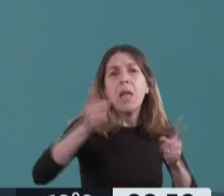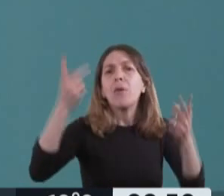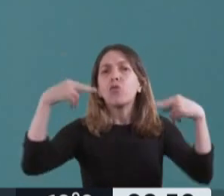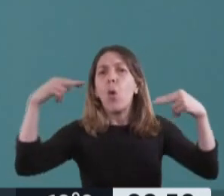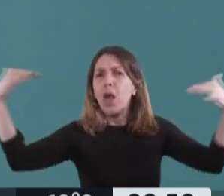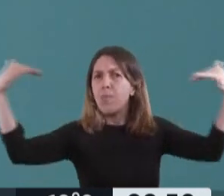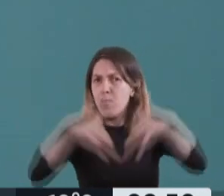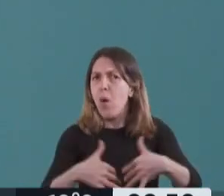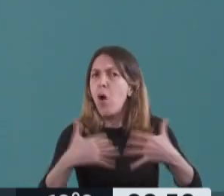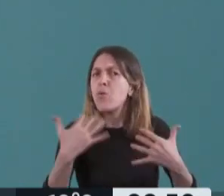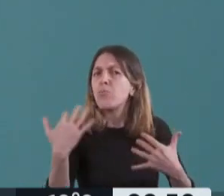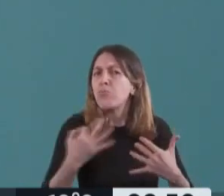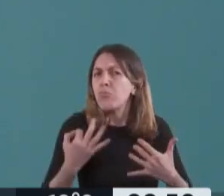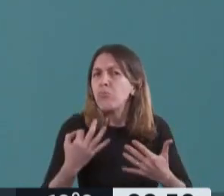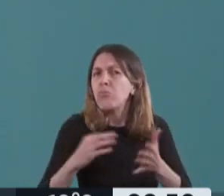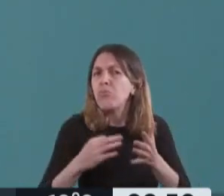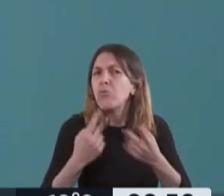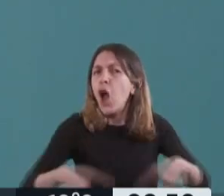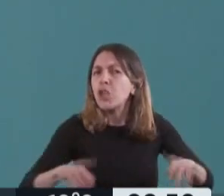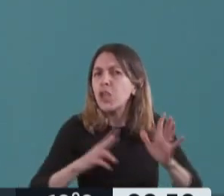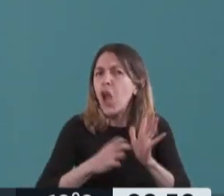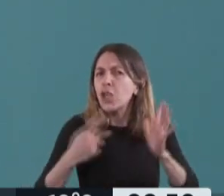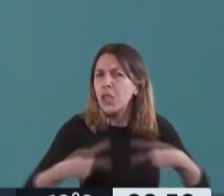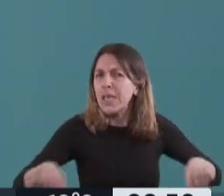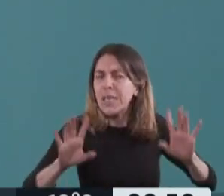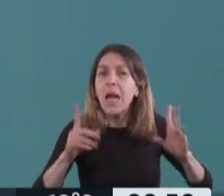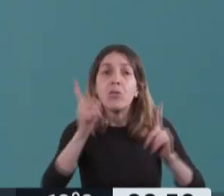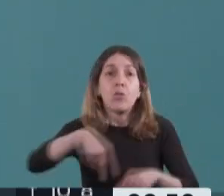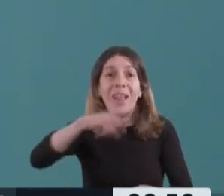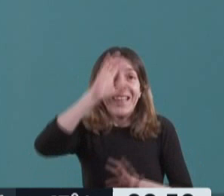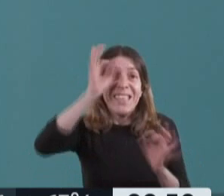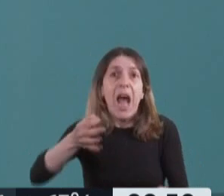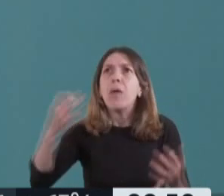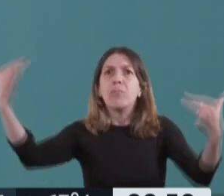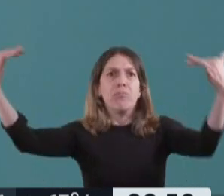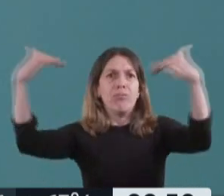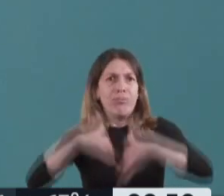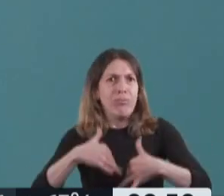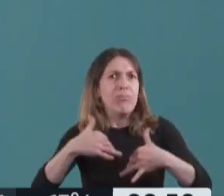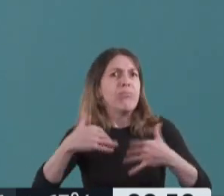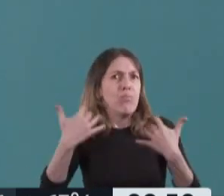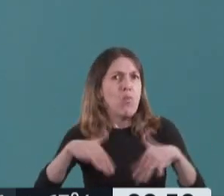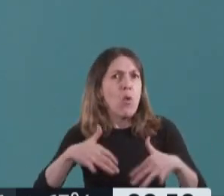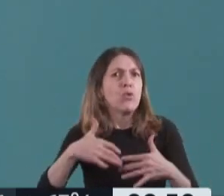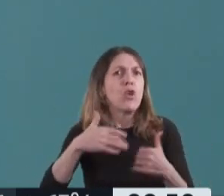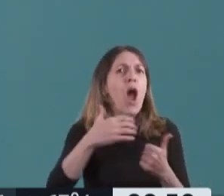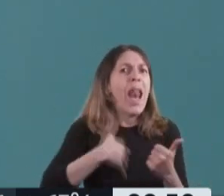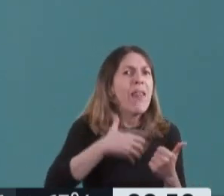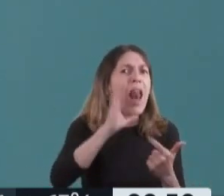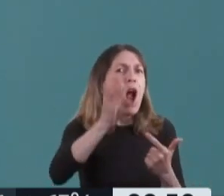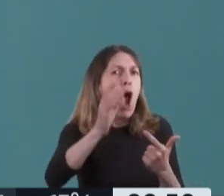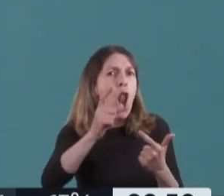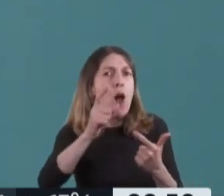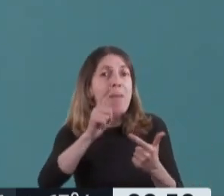tenemos muy buenas noticias como ustedes saben el turismo receptivo de la argentina se ha recuperado con muchísimo vigor argentina y colombia son los dos países de la